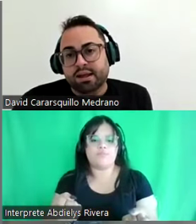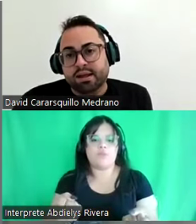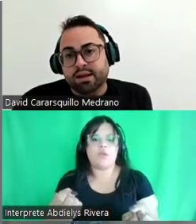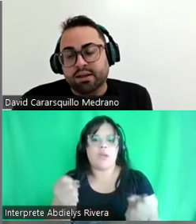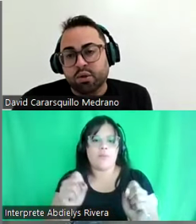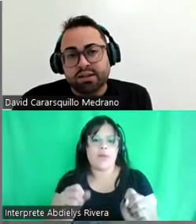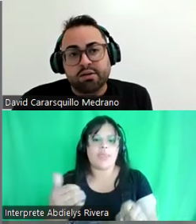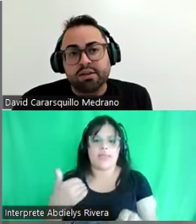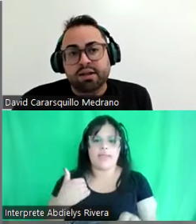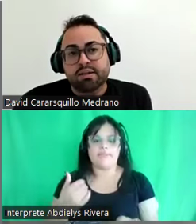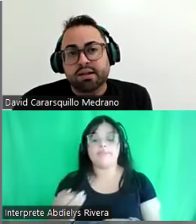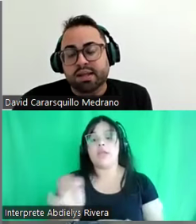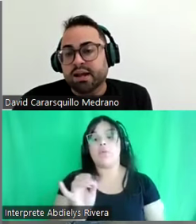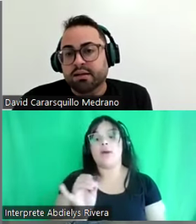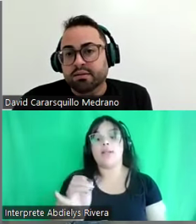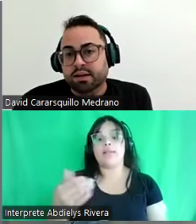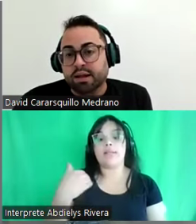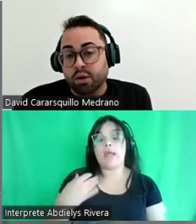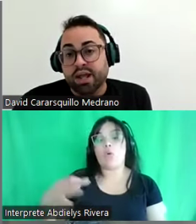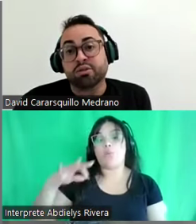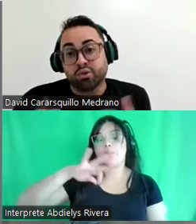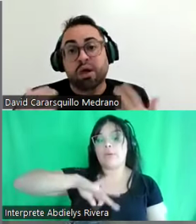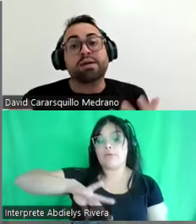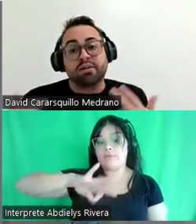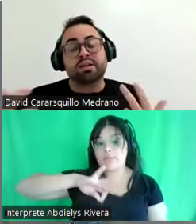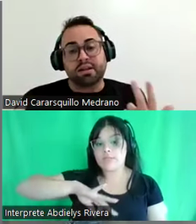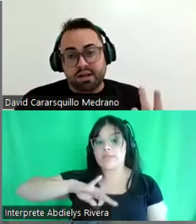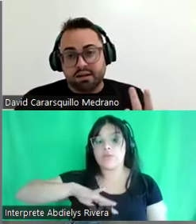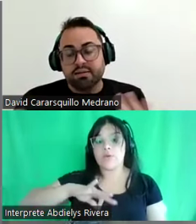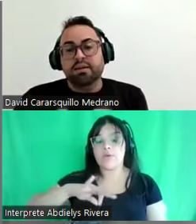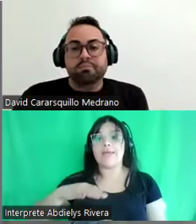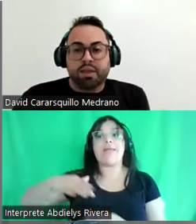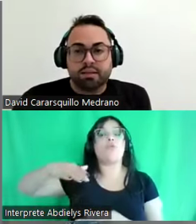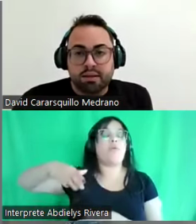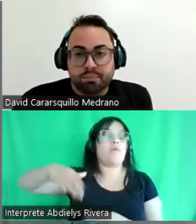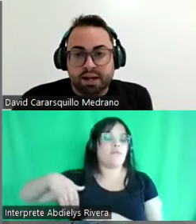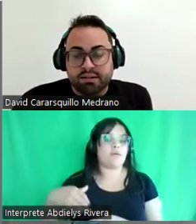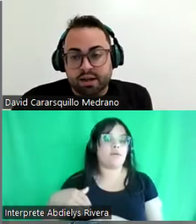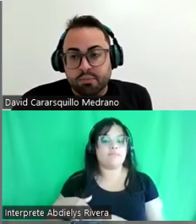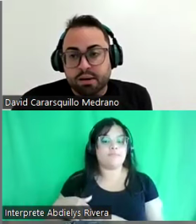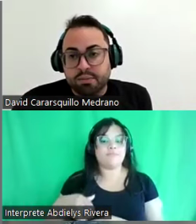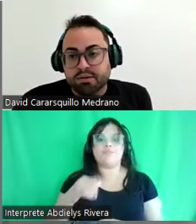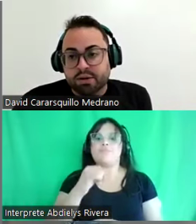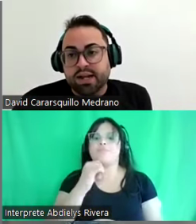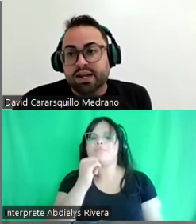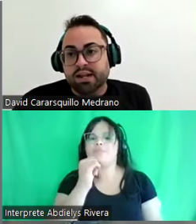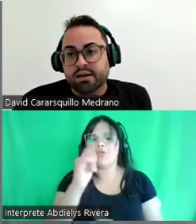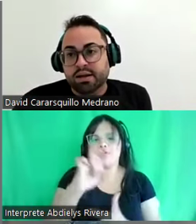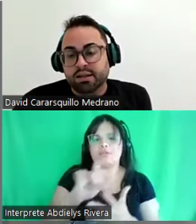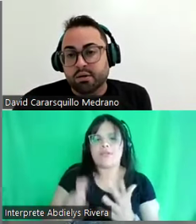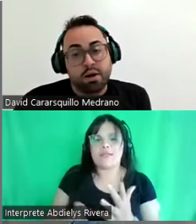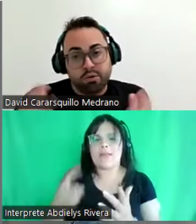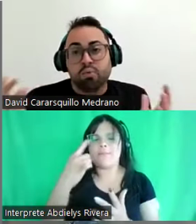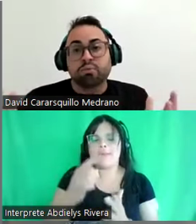ventaja en que todas esas cosas que se requieren o que todavía no se requieren para sacar un permiso de una